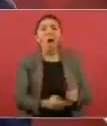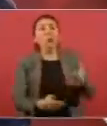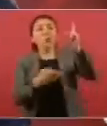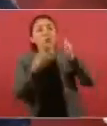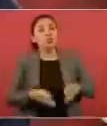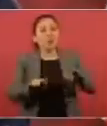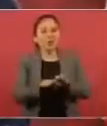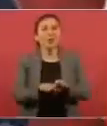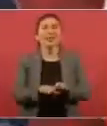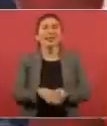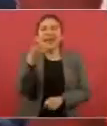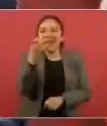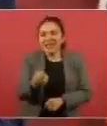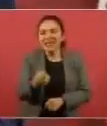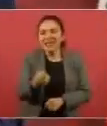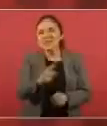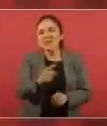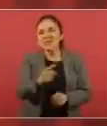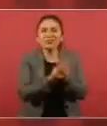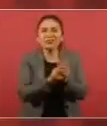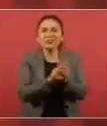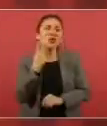Eso es parte de la política neoliberal.